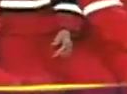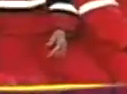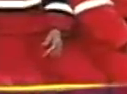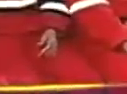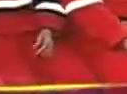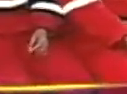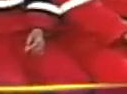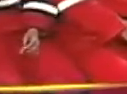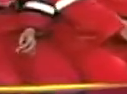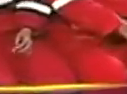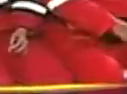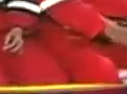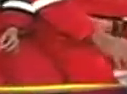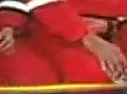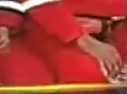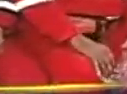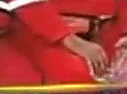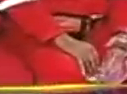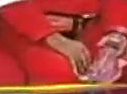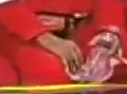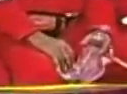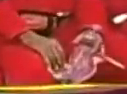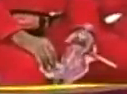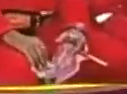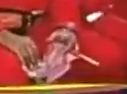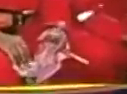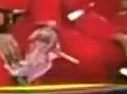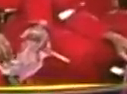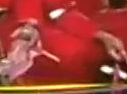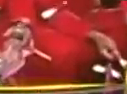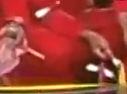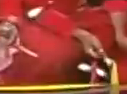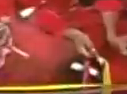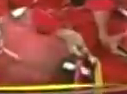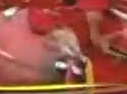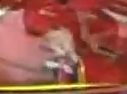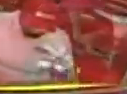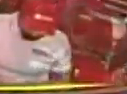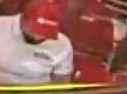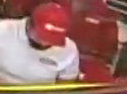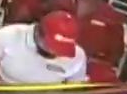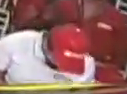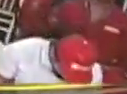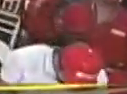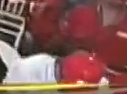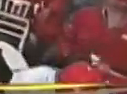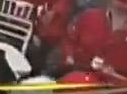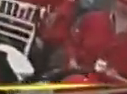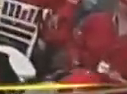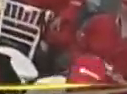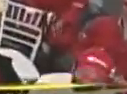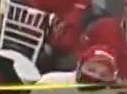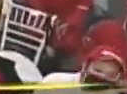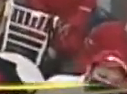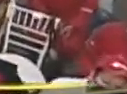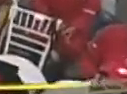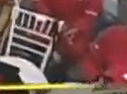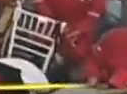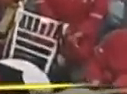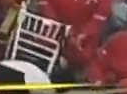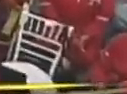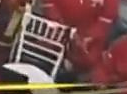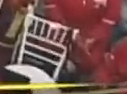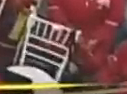Señor presidente, con esta hermosa gaita que le hemos recibido hoy, fue realmente escrita